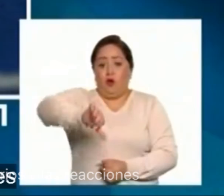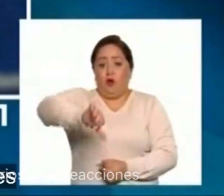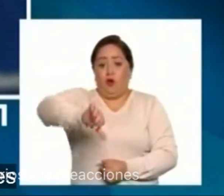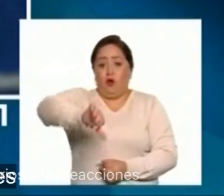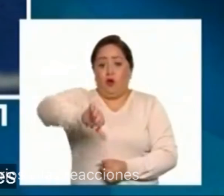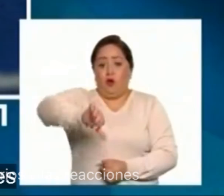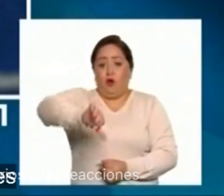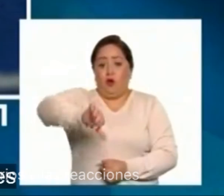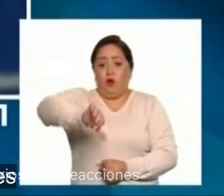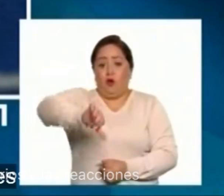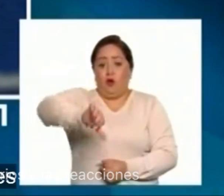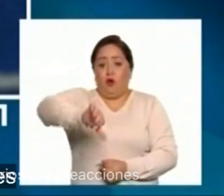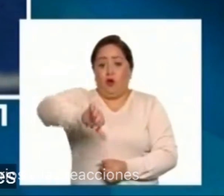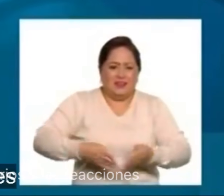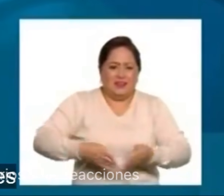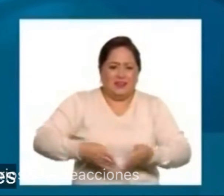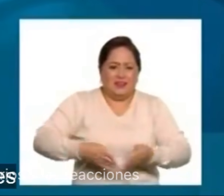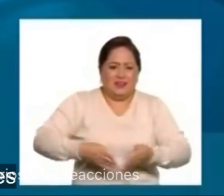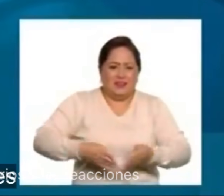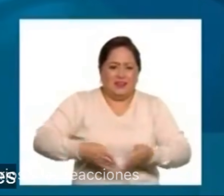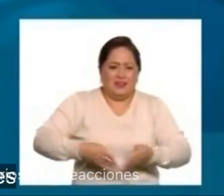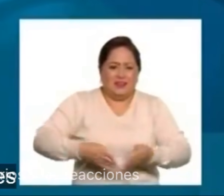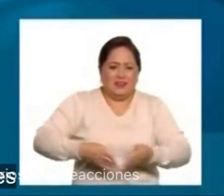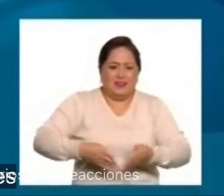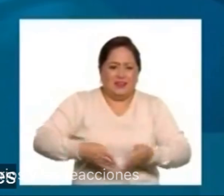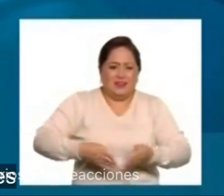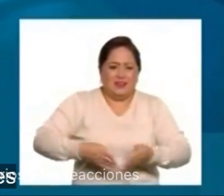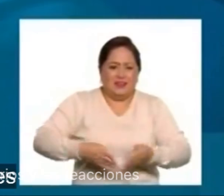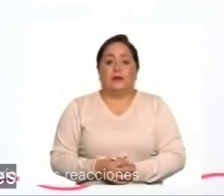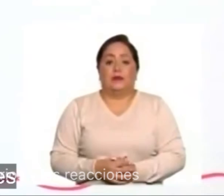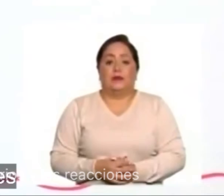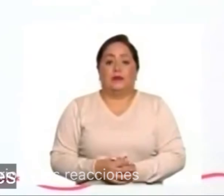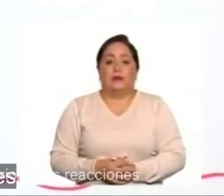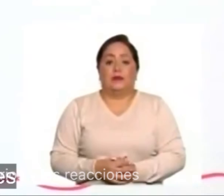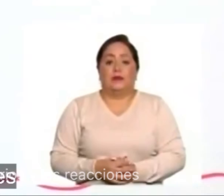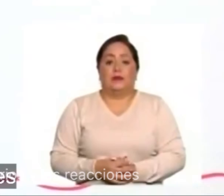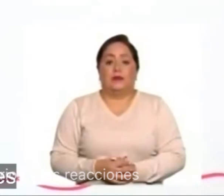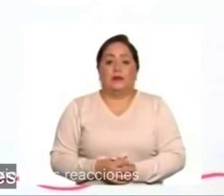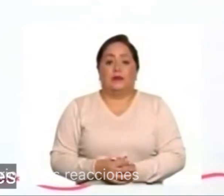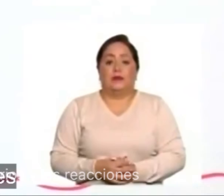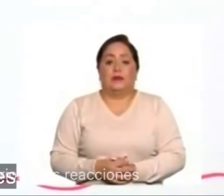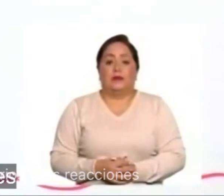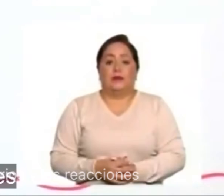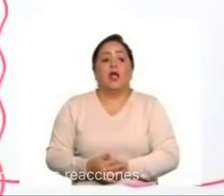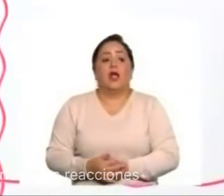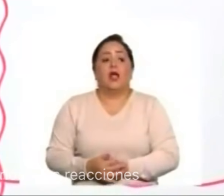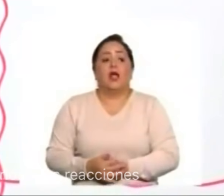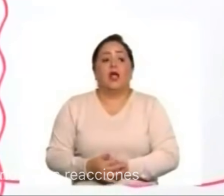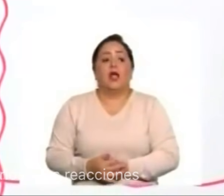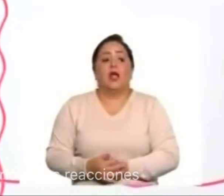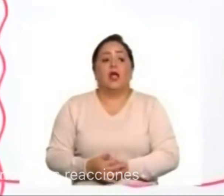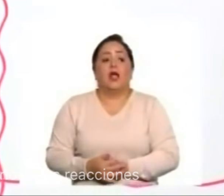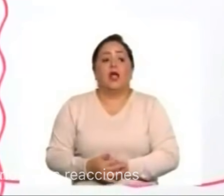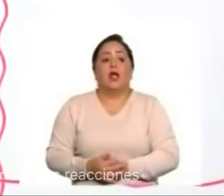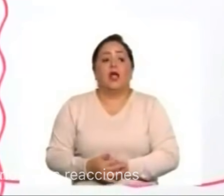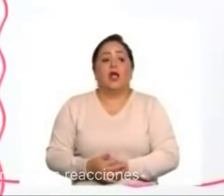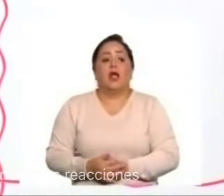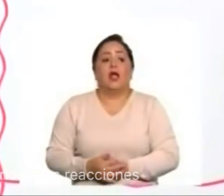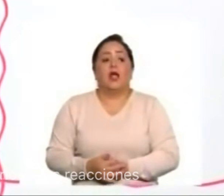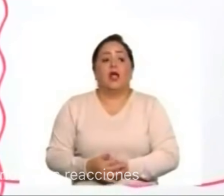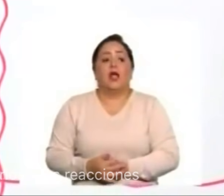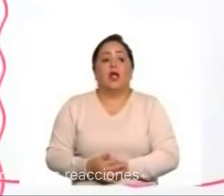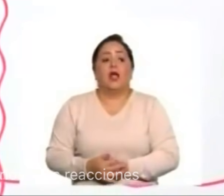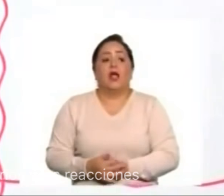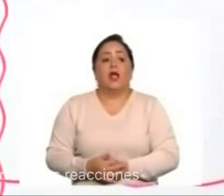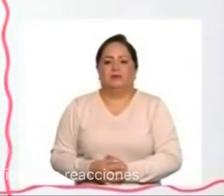llegaran olas de 9 metros de altura y golpearan a Fukushima. Este ejemplo vamos a colocar tsunami. Los riesgos son los siguientes. Y